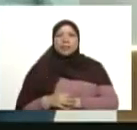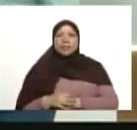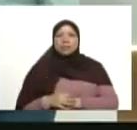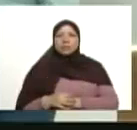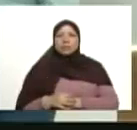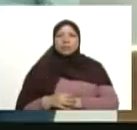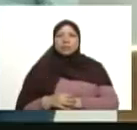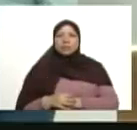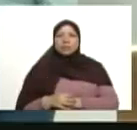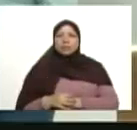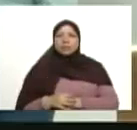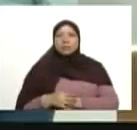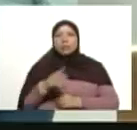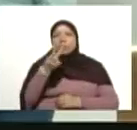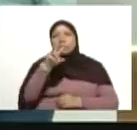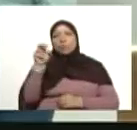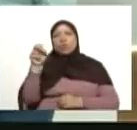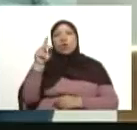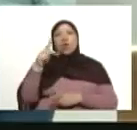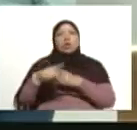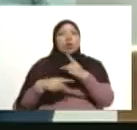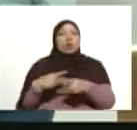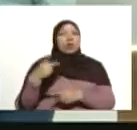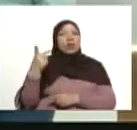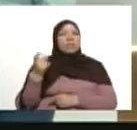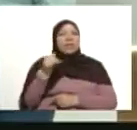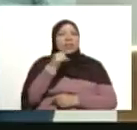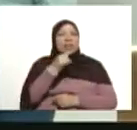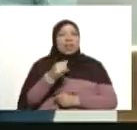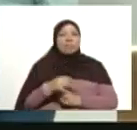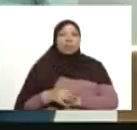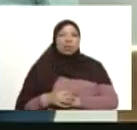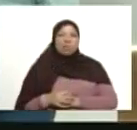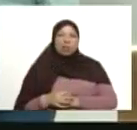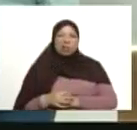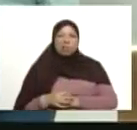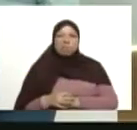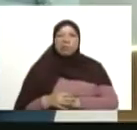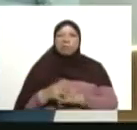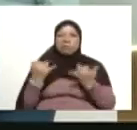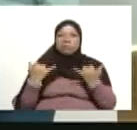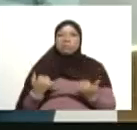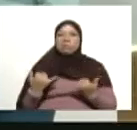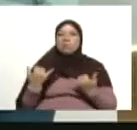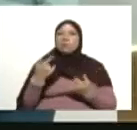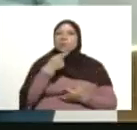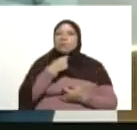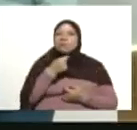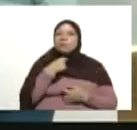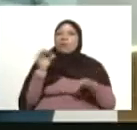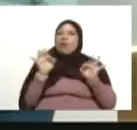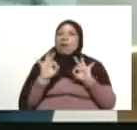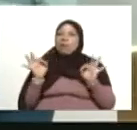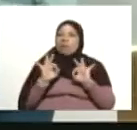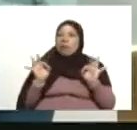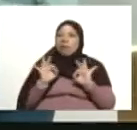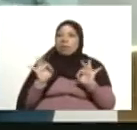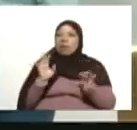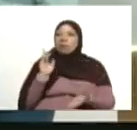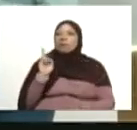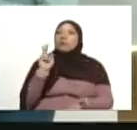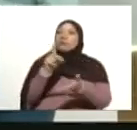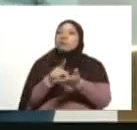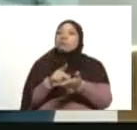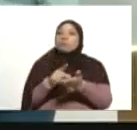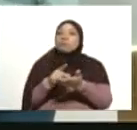una comunidad, 200 aquí, pero comunidad dentro de verdad. No teníamos recursos para nada, nuestro único recurso